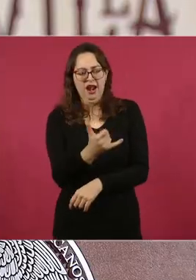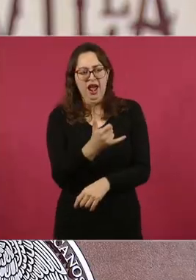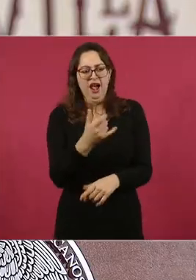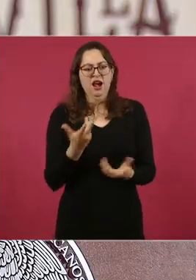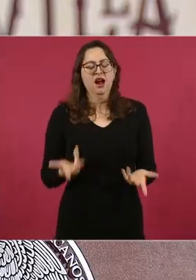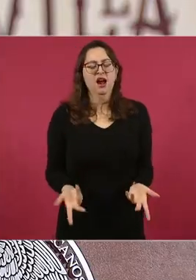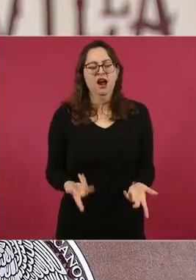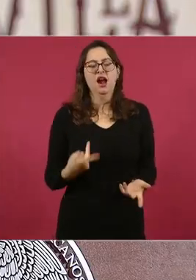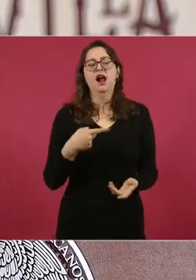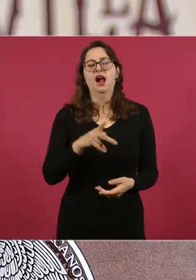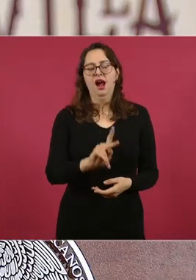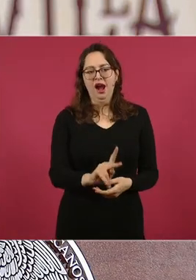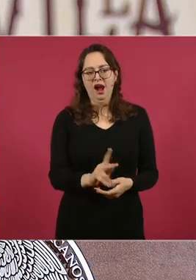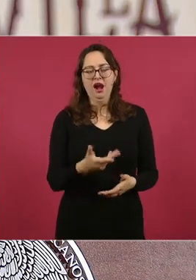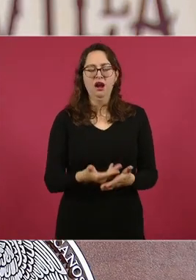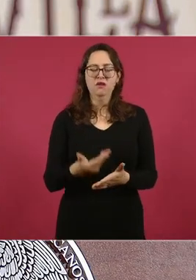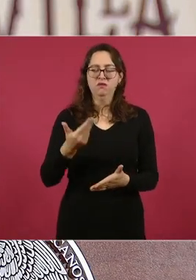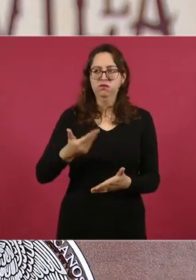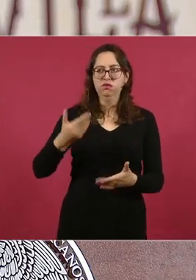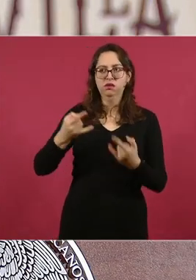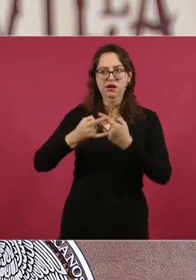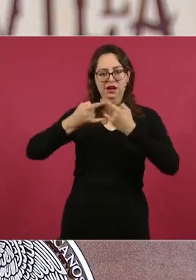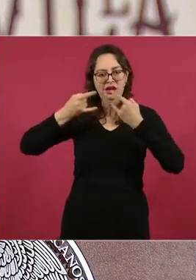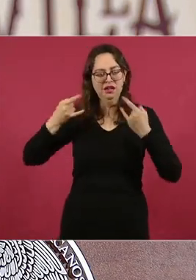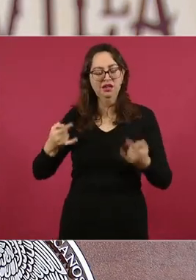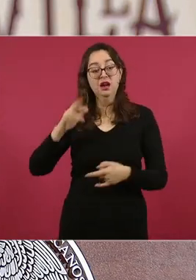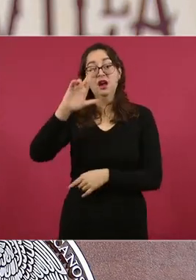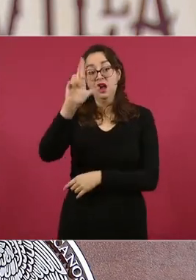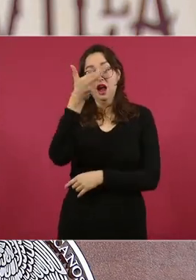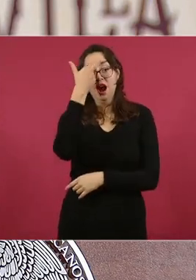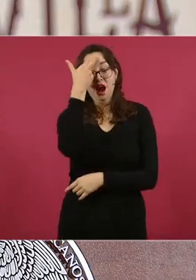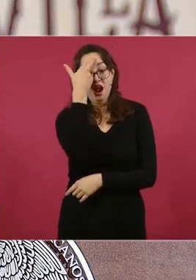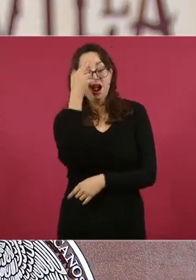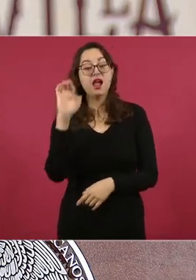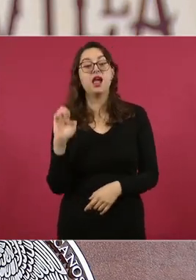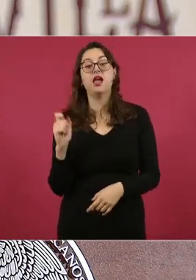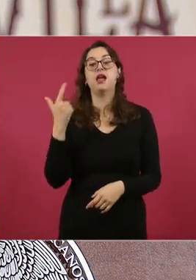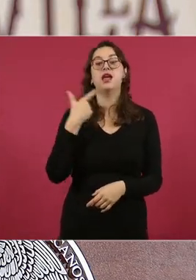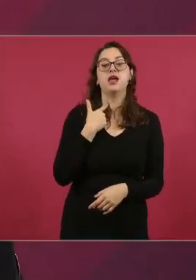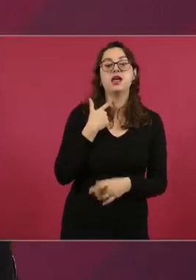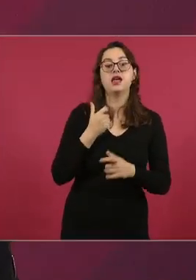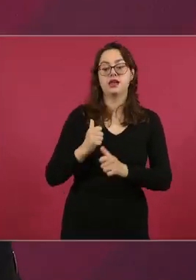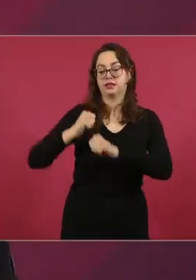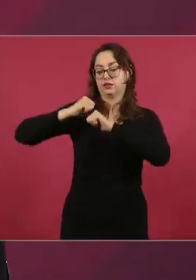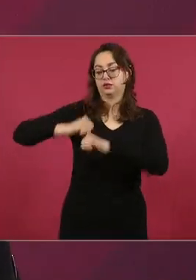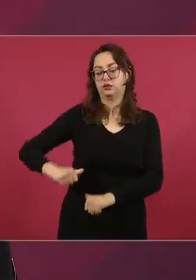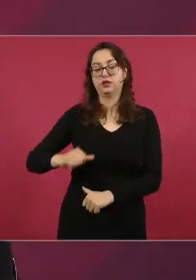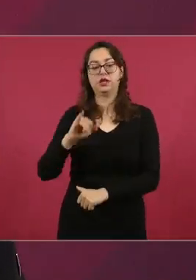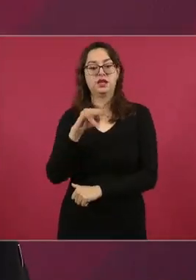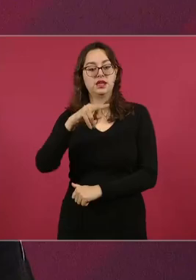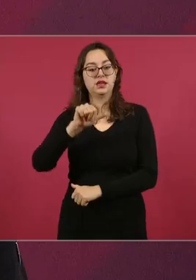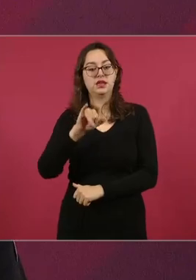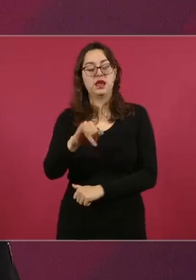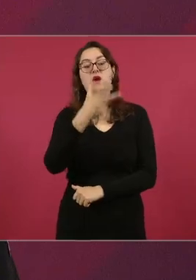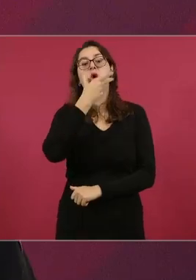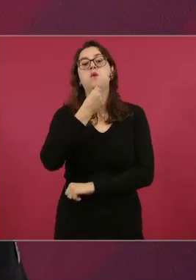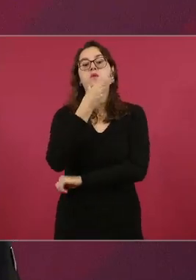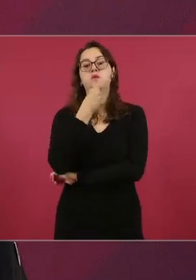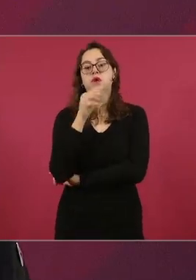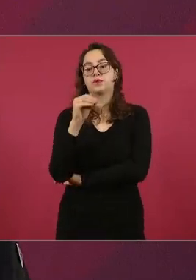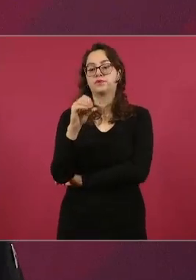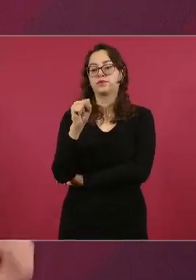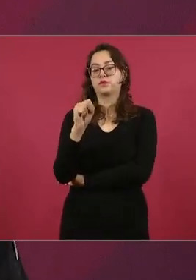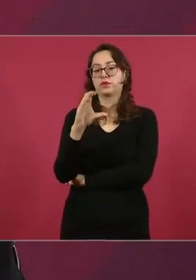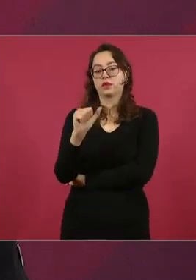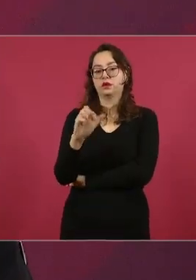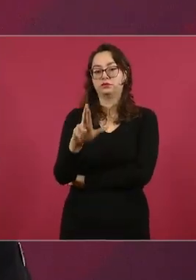un poquito más atrás y recordemos el caso del excomisionado del INAI, Óscar Guerra Ford, que por